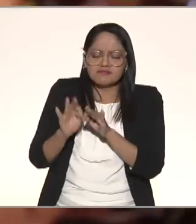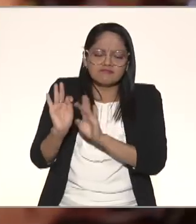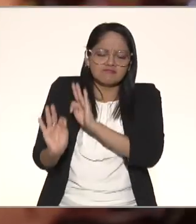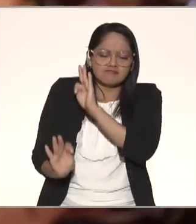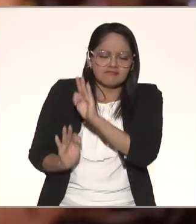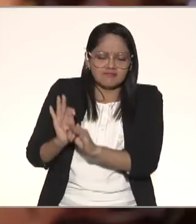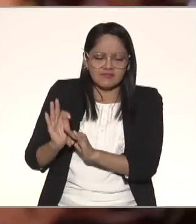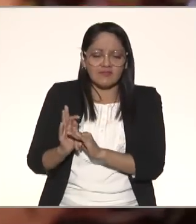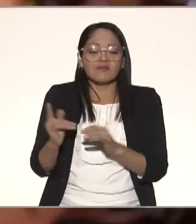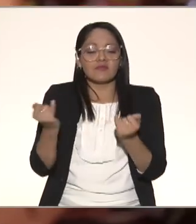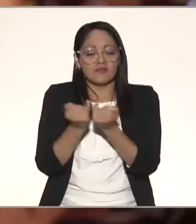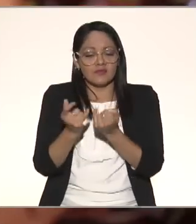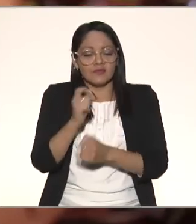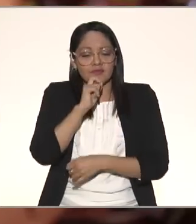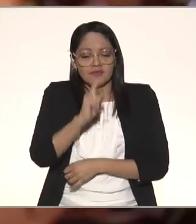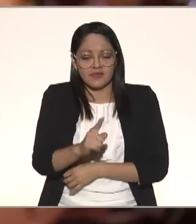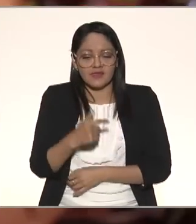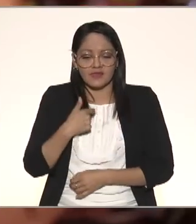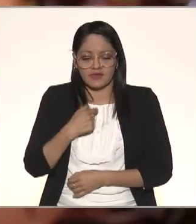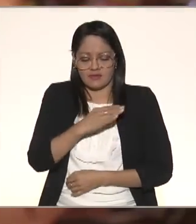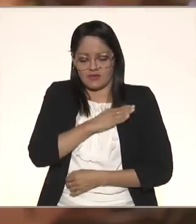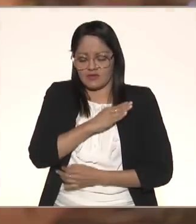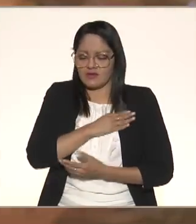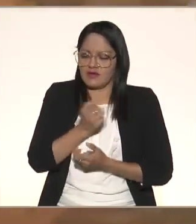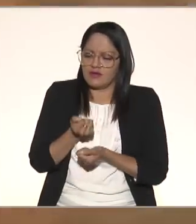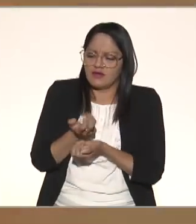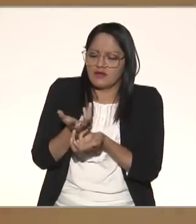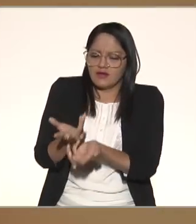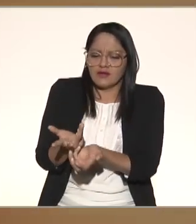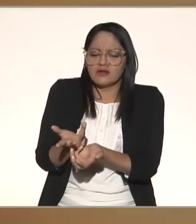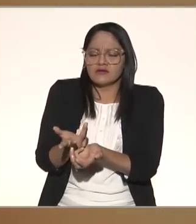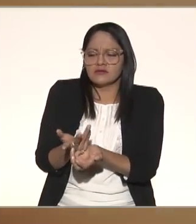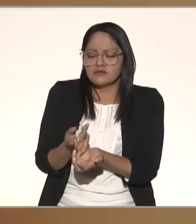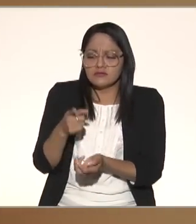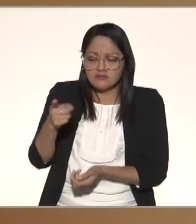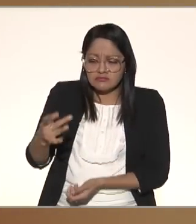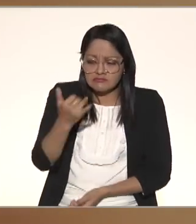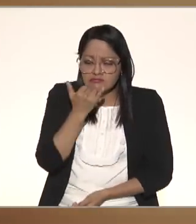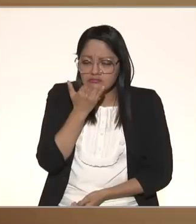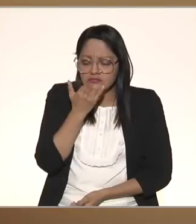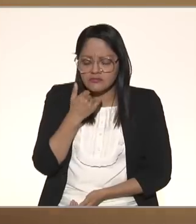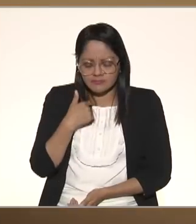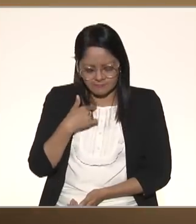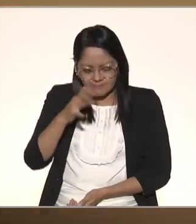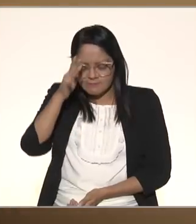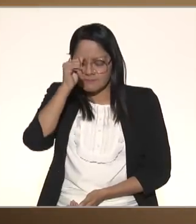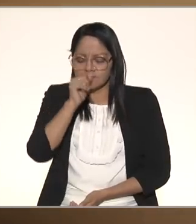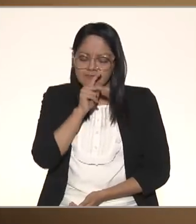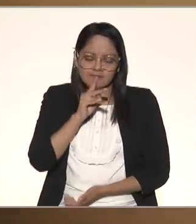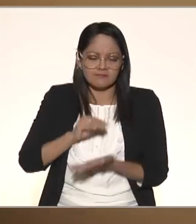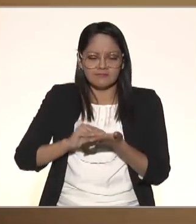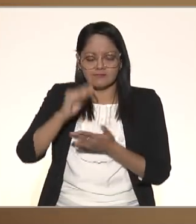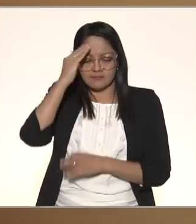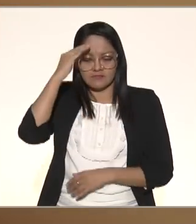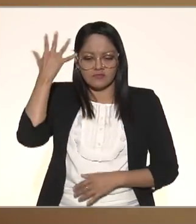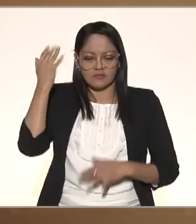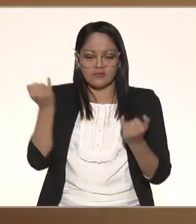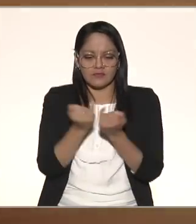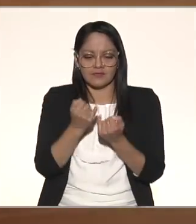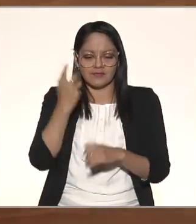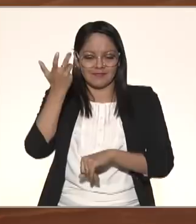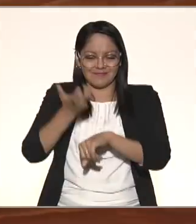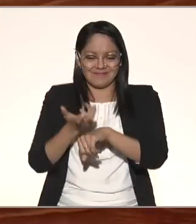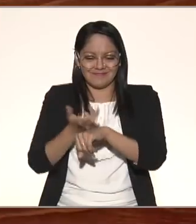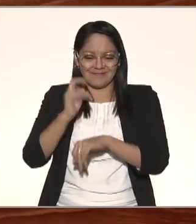incluso con la generosidad del perdón. Un grupo de investigadores de diversas universidades de Estados Unidos